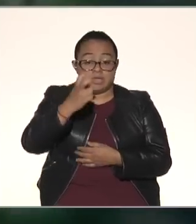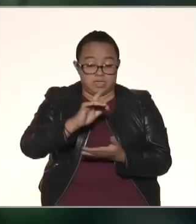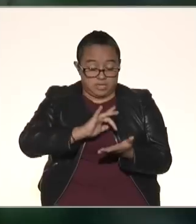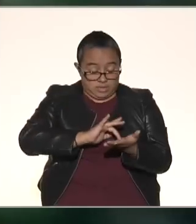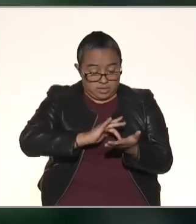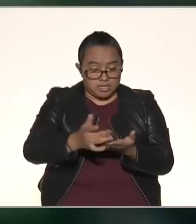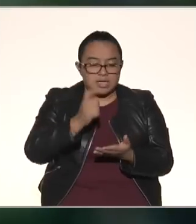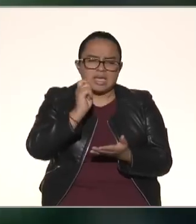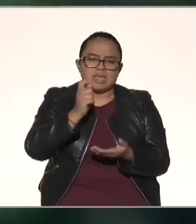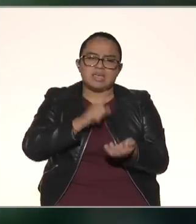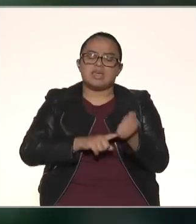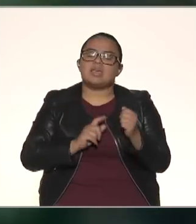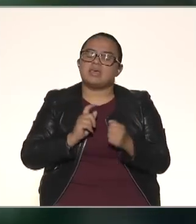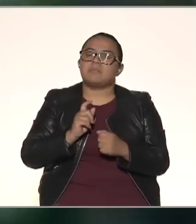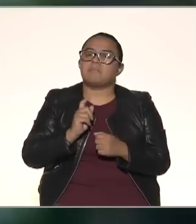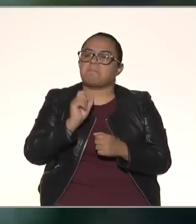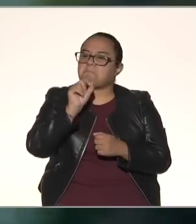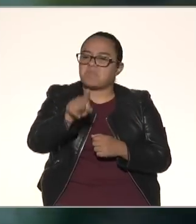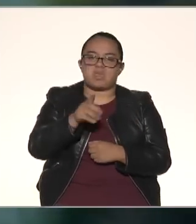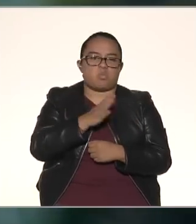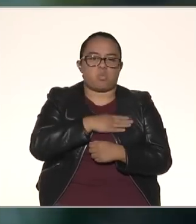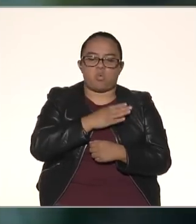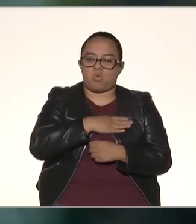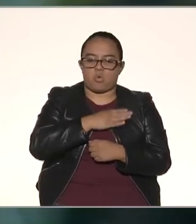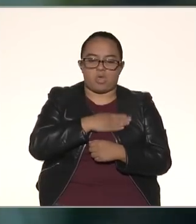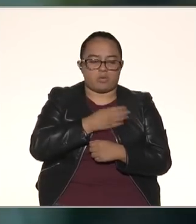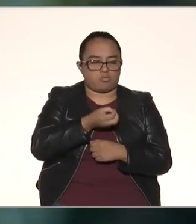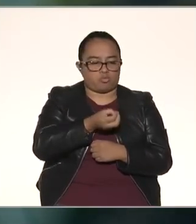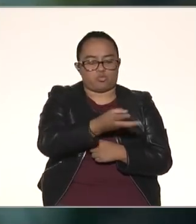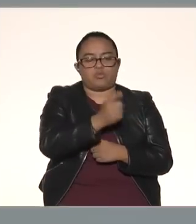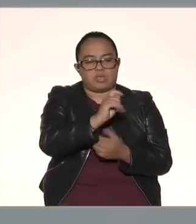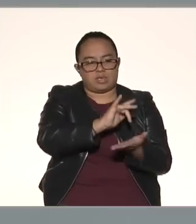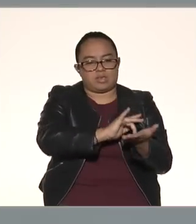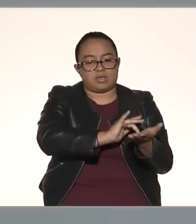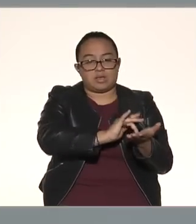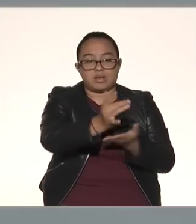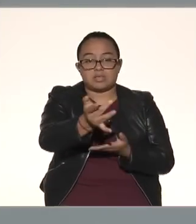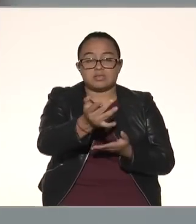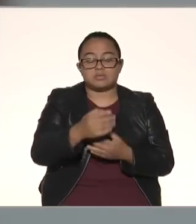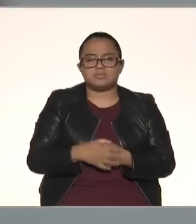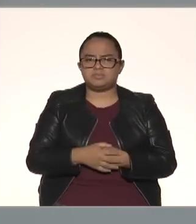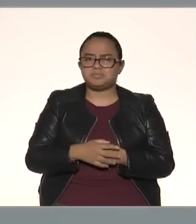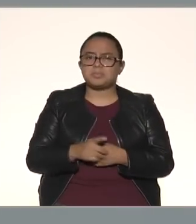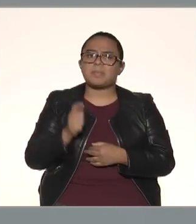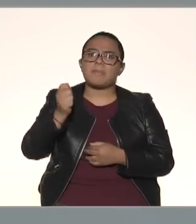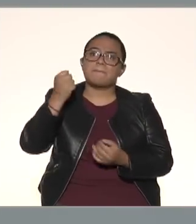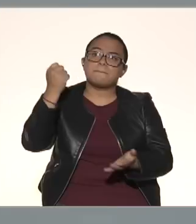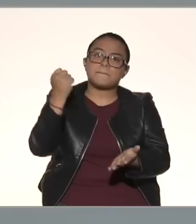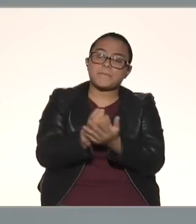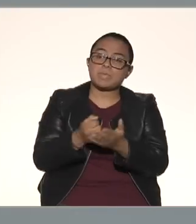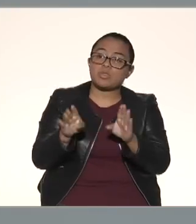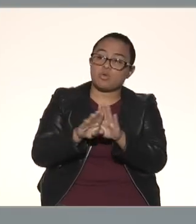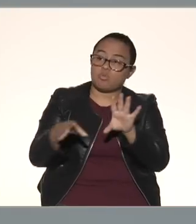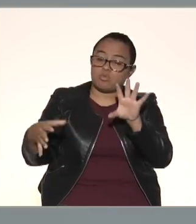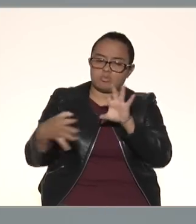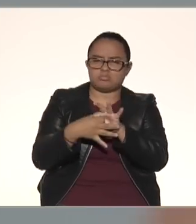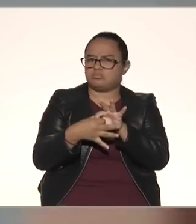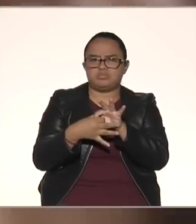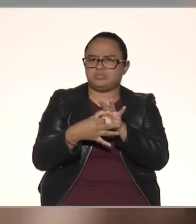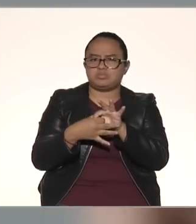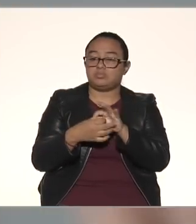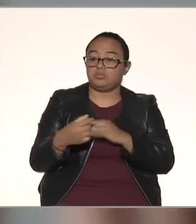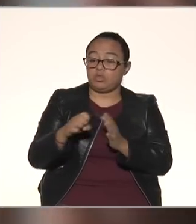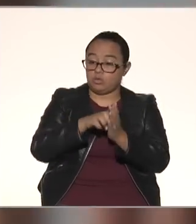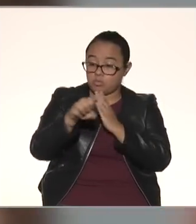ejercicio de generosidad, de generosidad ante el gesto empático del otro. De tal manera que no tienen por qué tener una correlación, aunque cuando